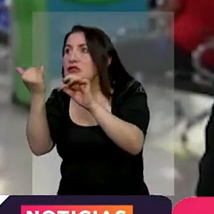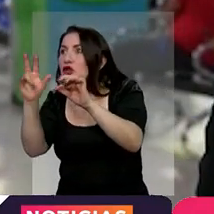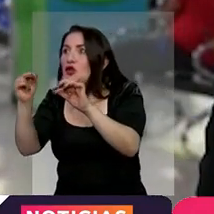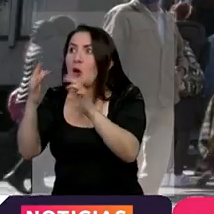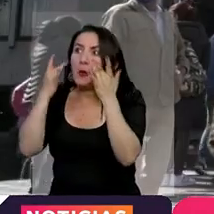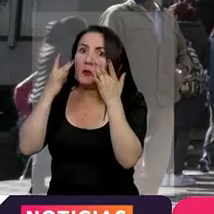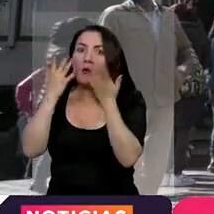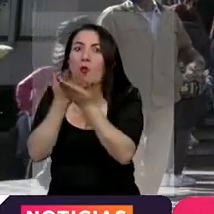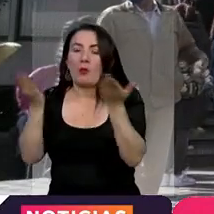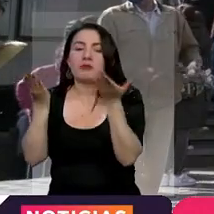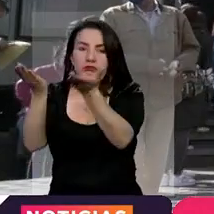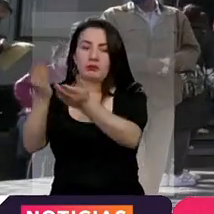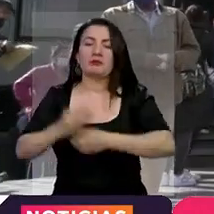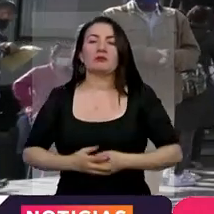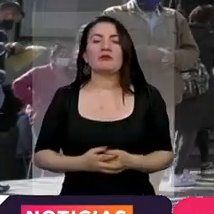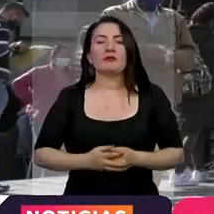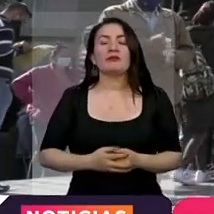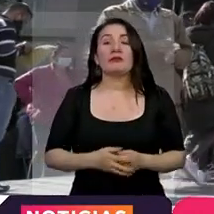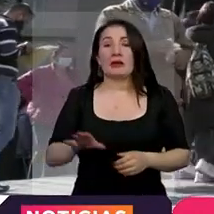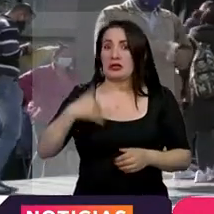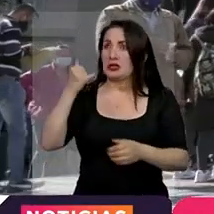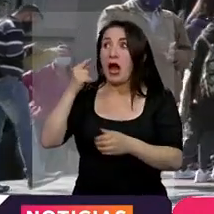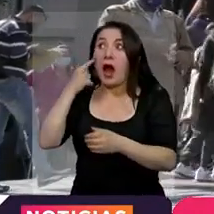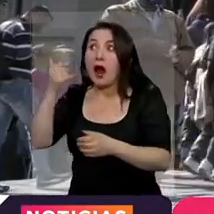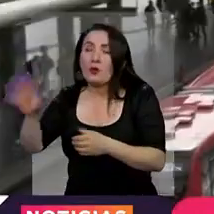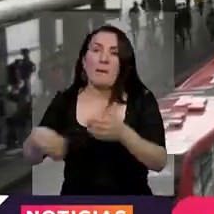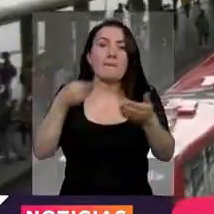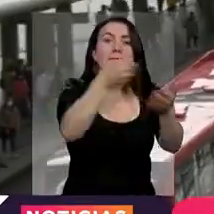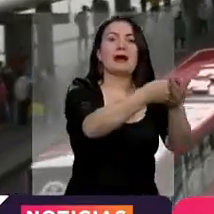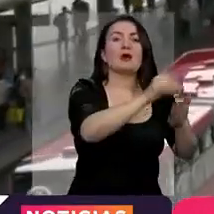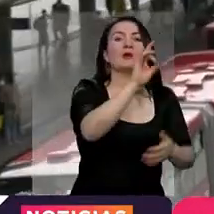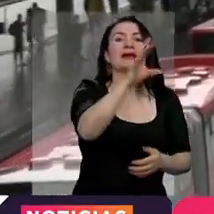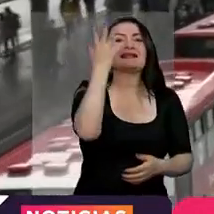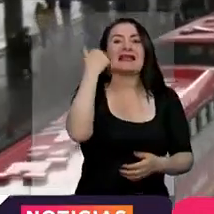comparendos vigentes. Luego de realizar el pago correspondiente, dentro